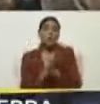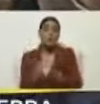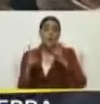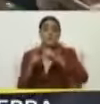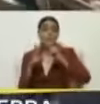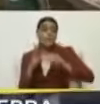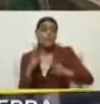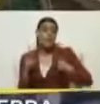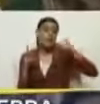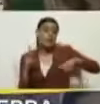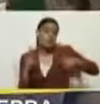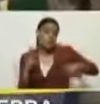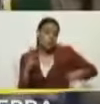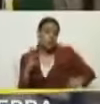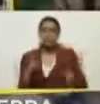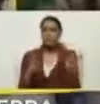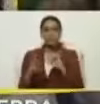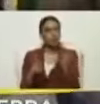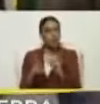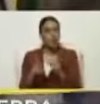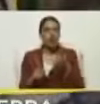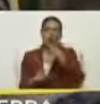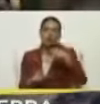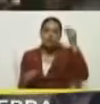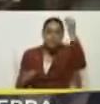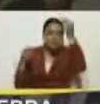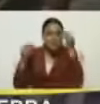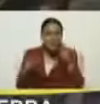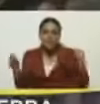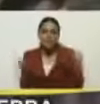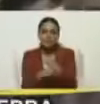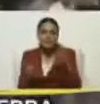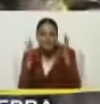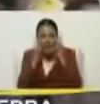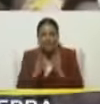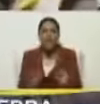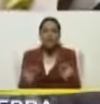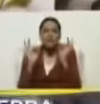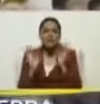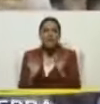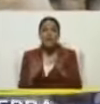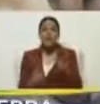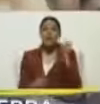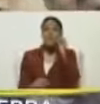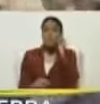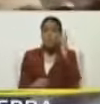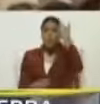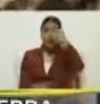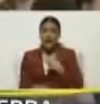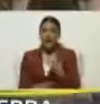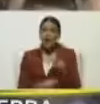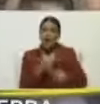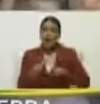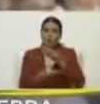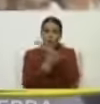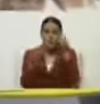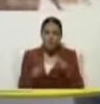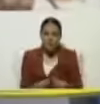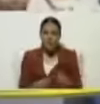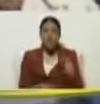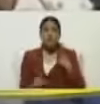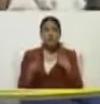una cantidad de productos químicos que lo que hacen es destruir nuestra tierra. Entonces, ¿qué pasa? La mujer venezolana se ha caracterizado por ser